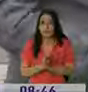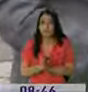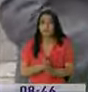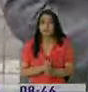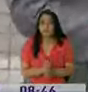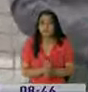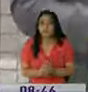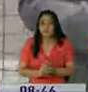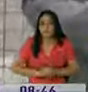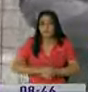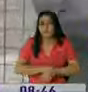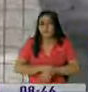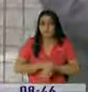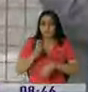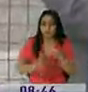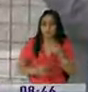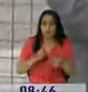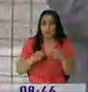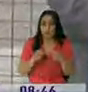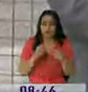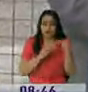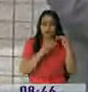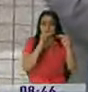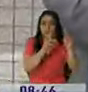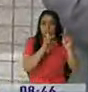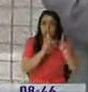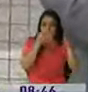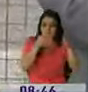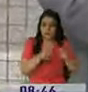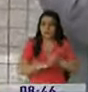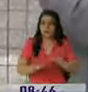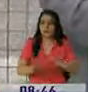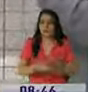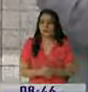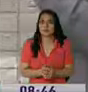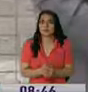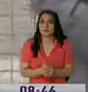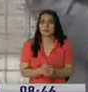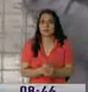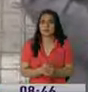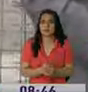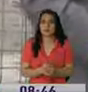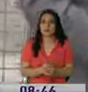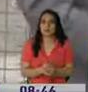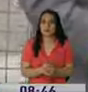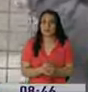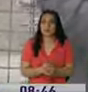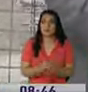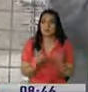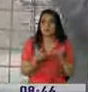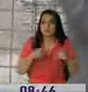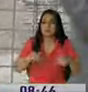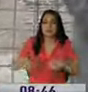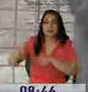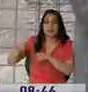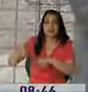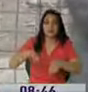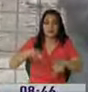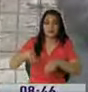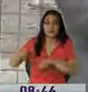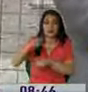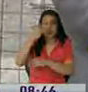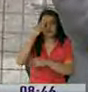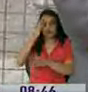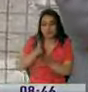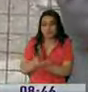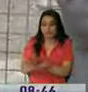en el plazo de cuándo se podría ejecutar ya ese diseño definitivo. Ahora, el tráfico vehicular que se origina en la zona, sabemos que hay dos rutas en que